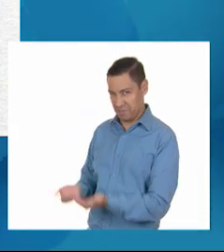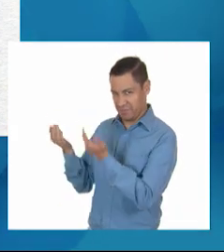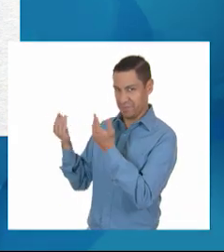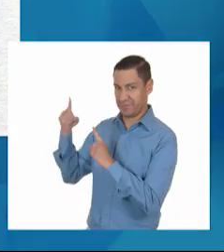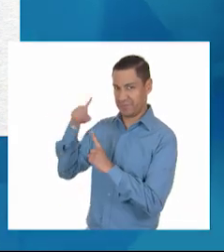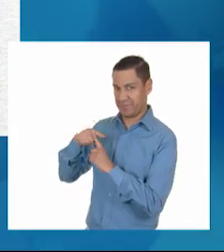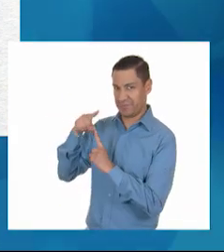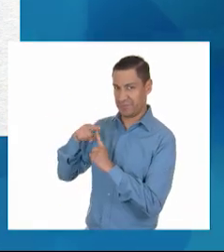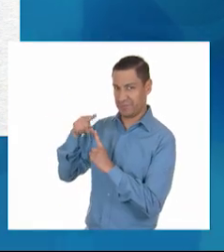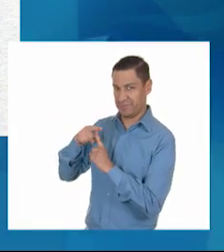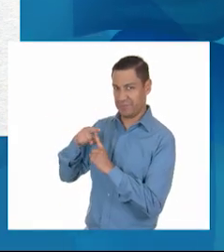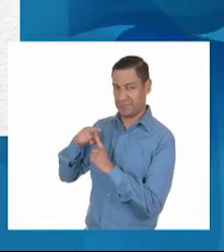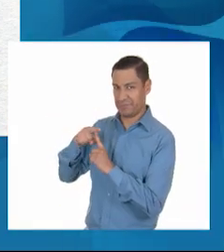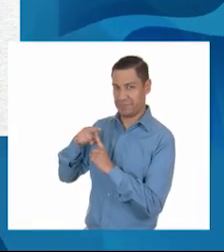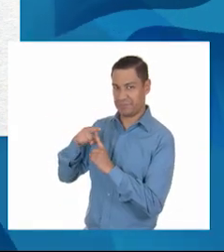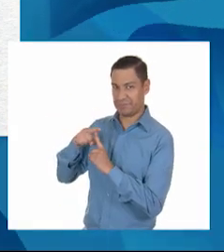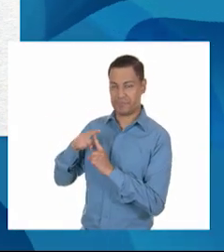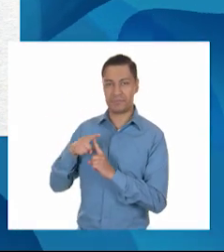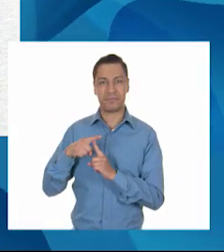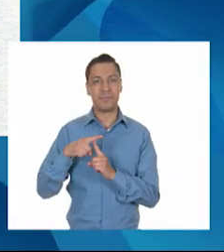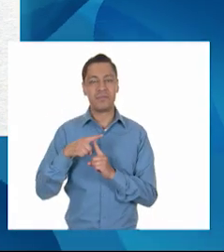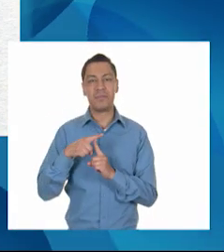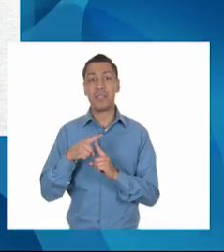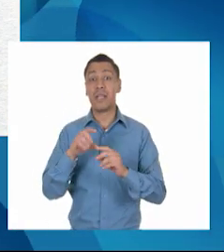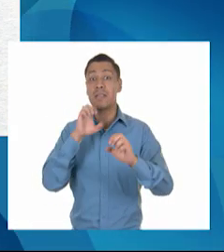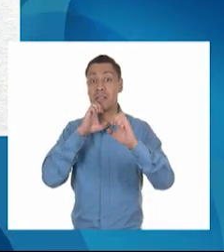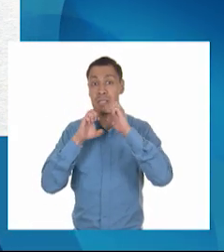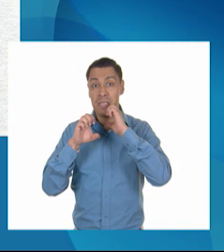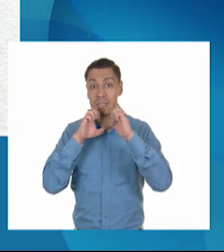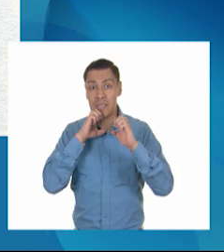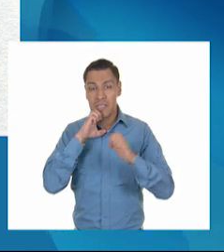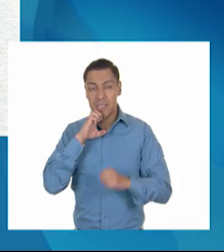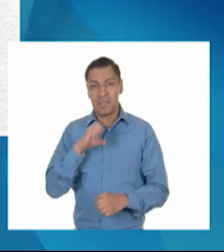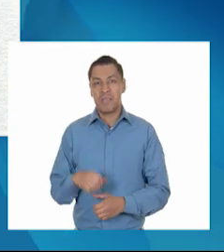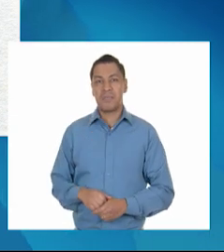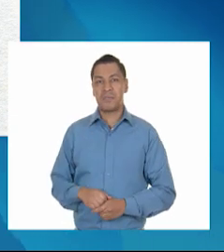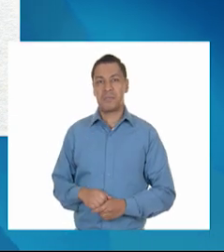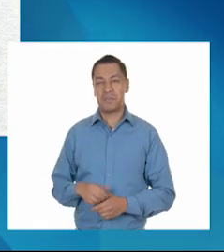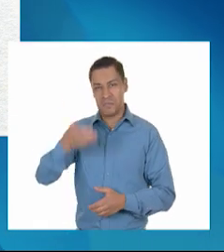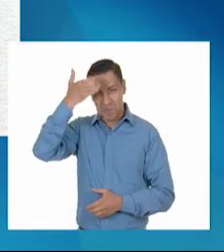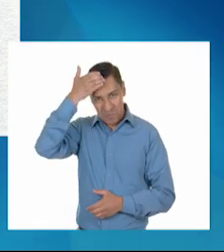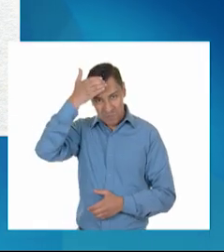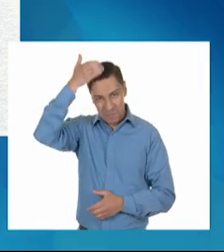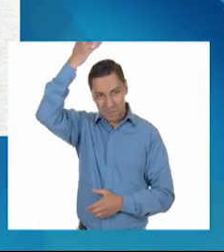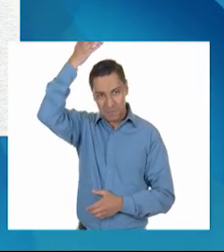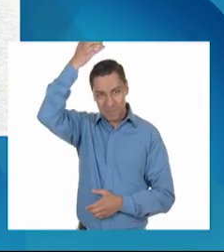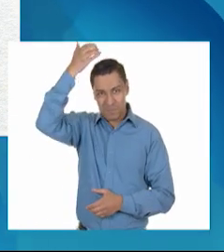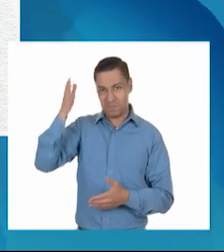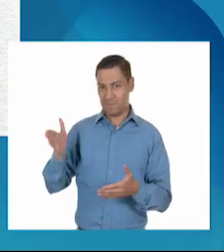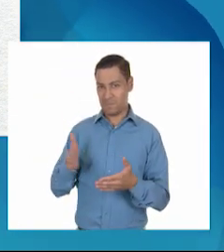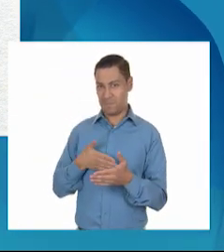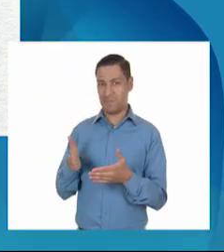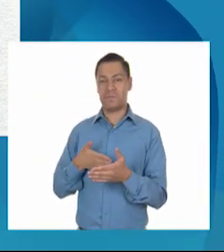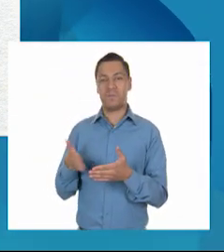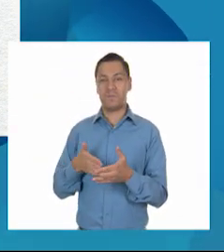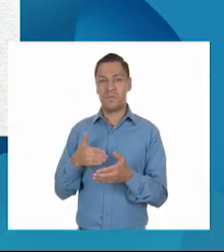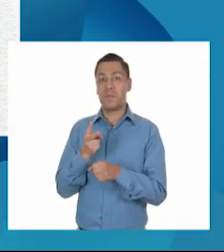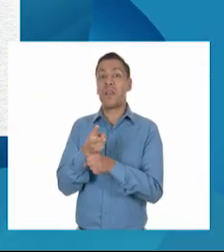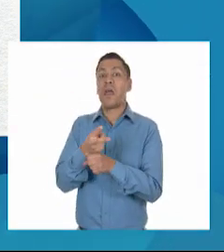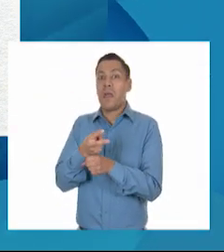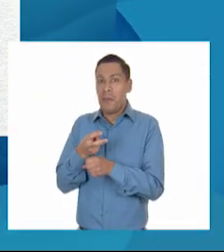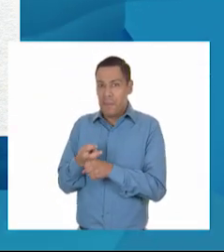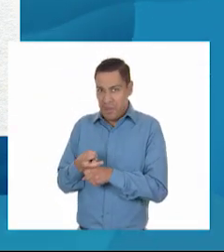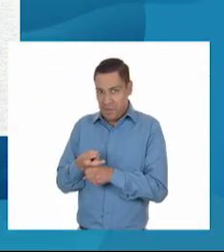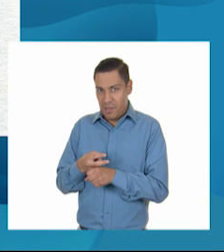Reporte de entrevista al cocinero Don Procopio. La clase anterior tuvimos de invitado al